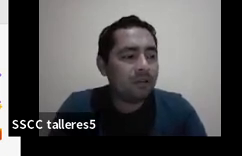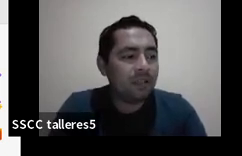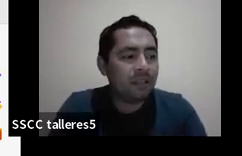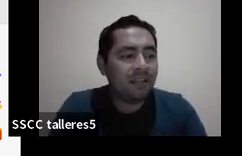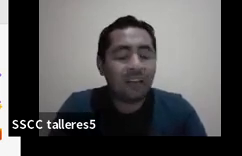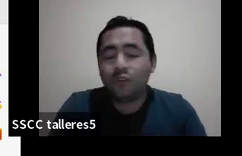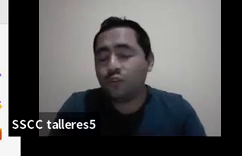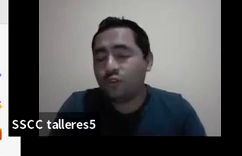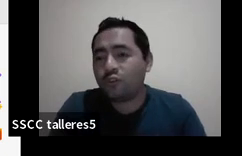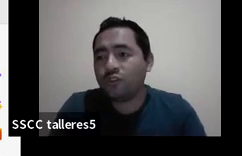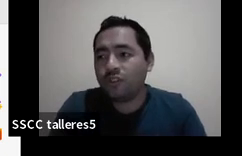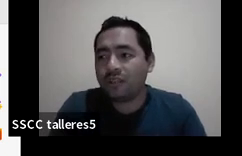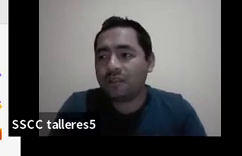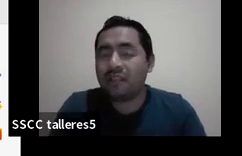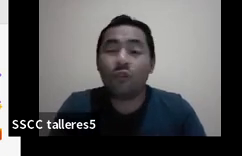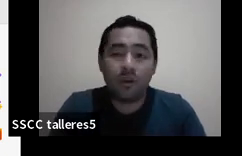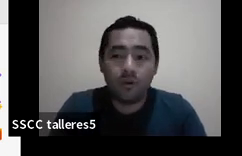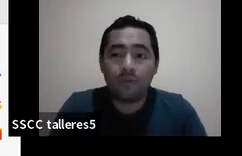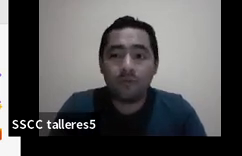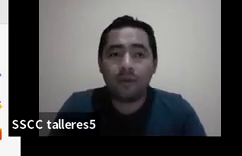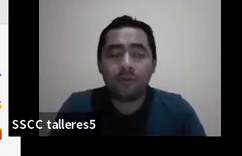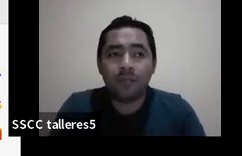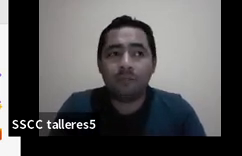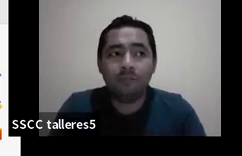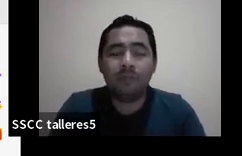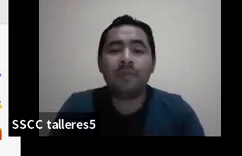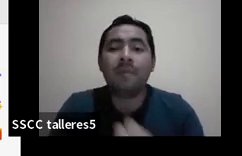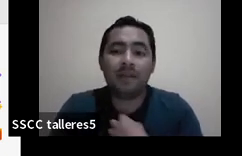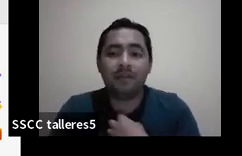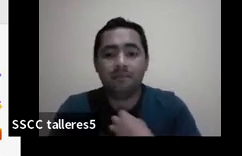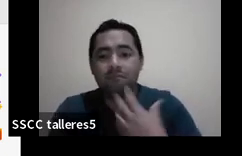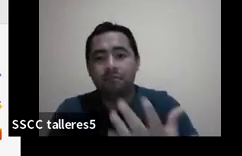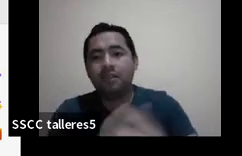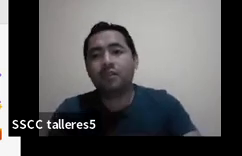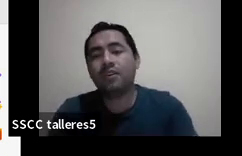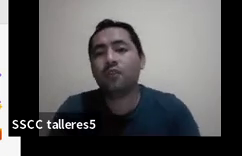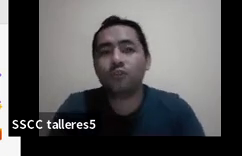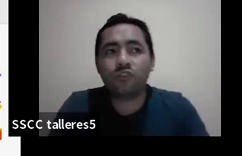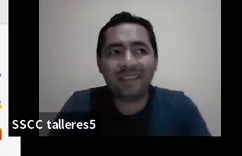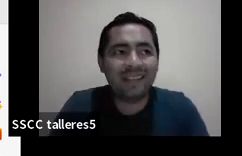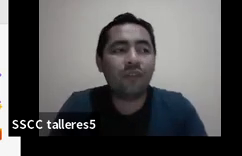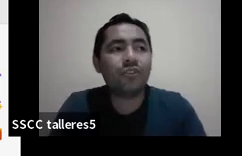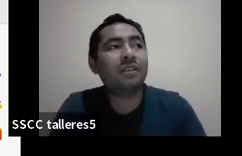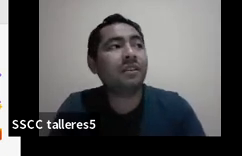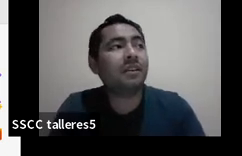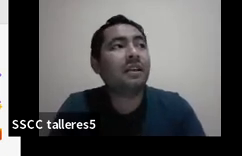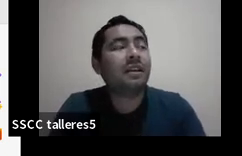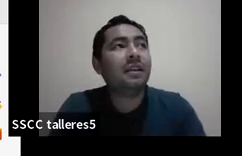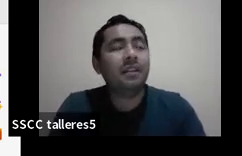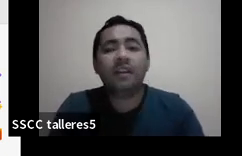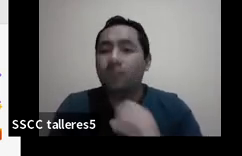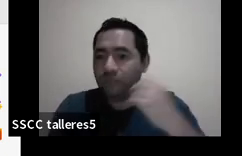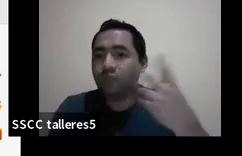Pero la exclusividad en el caso de los sordos es lo mejor, ¿ya? O sea, mis papás en los años 70,